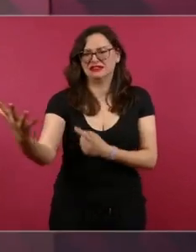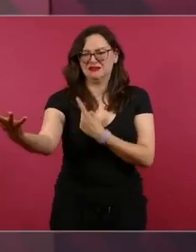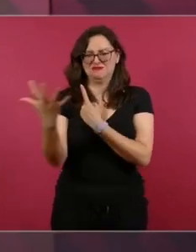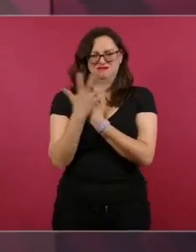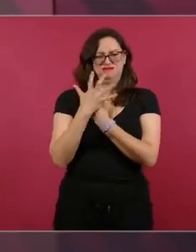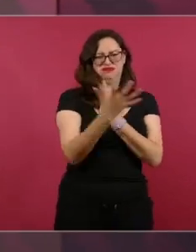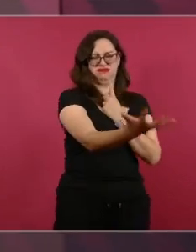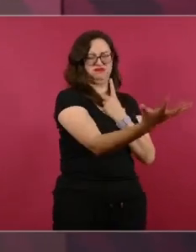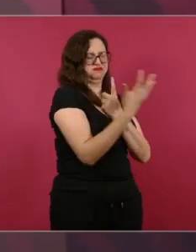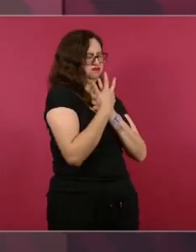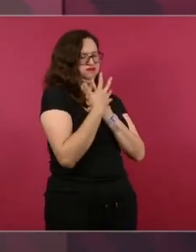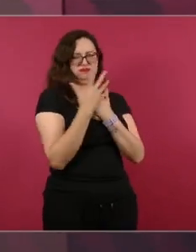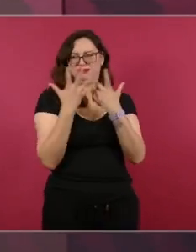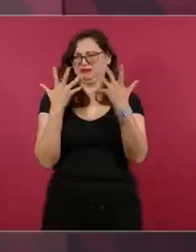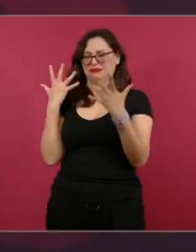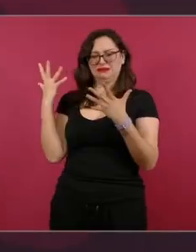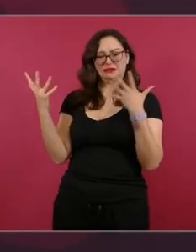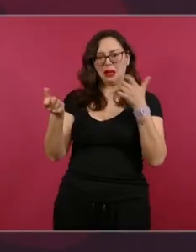Crearon el Pejelic.